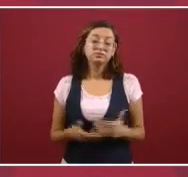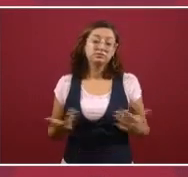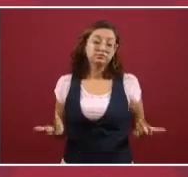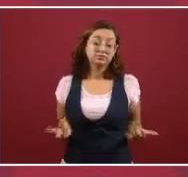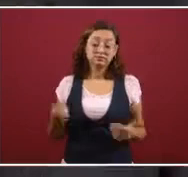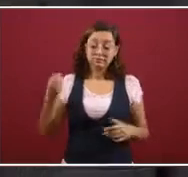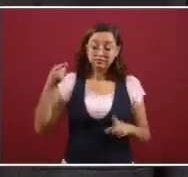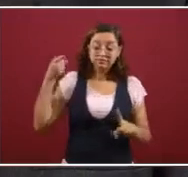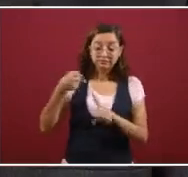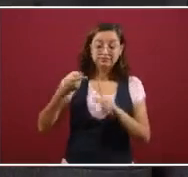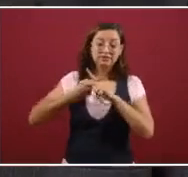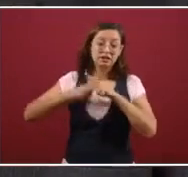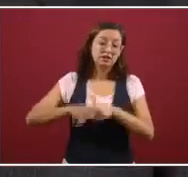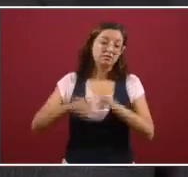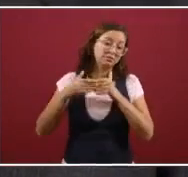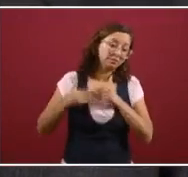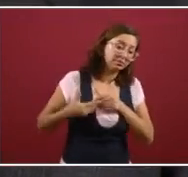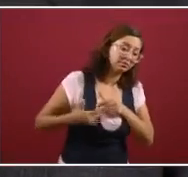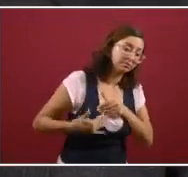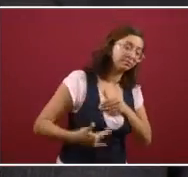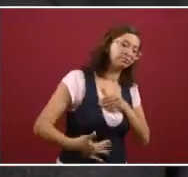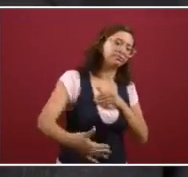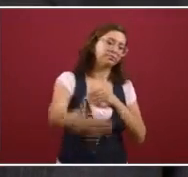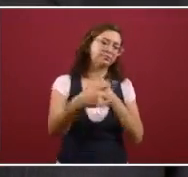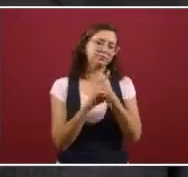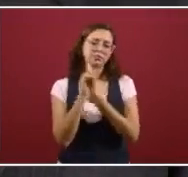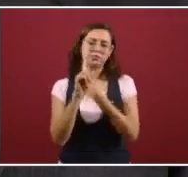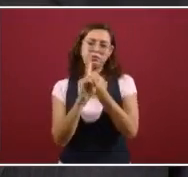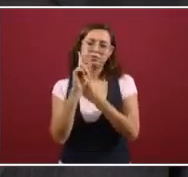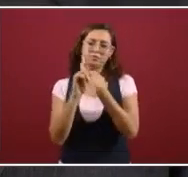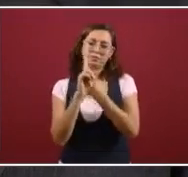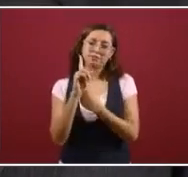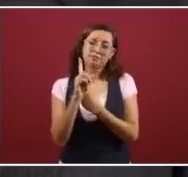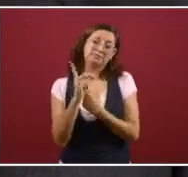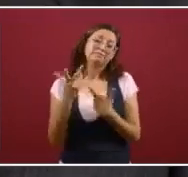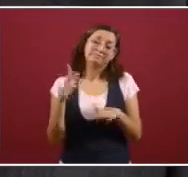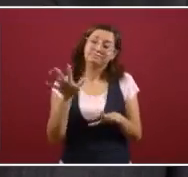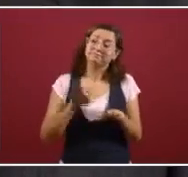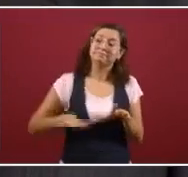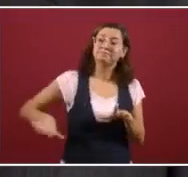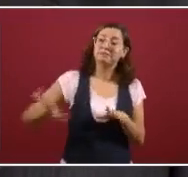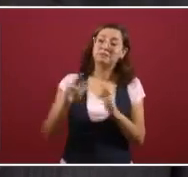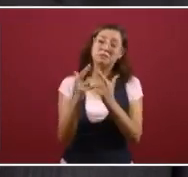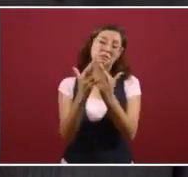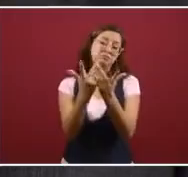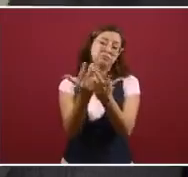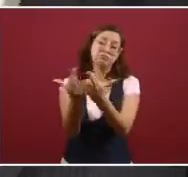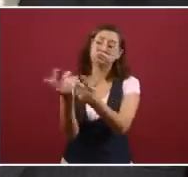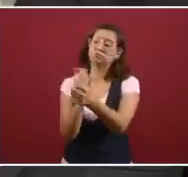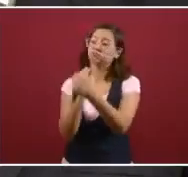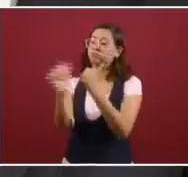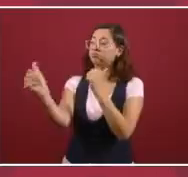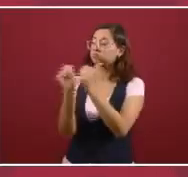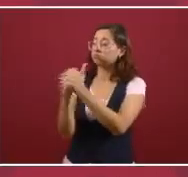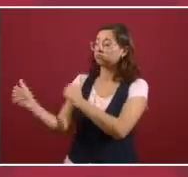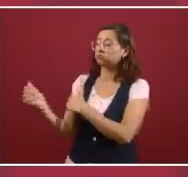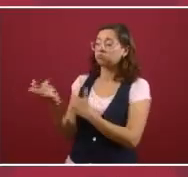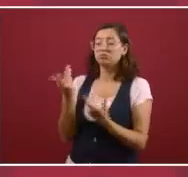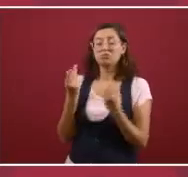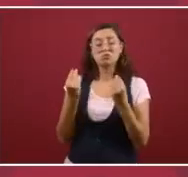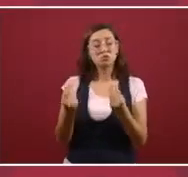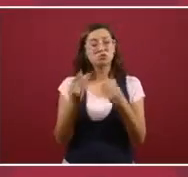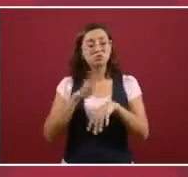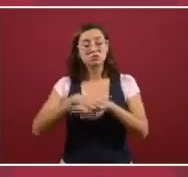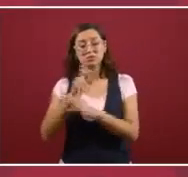origen del problema. Entonces, es una descomposición, el aumento en el consumo de drogas.